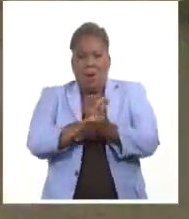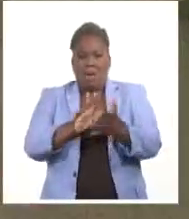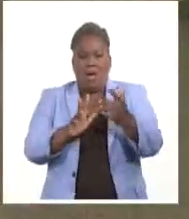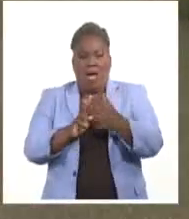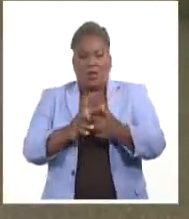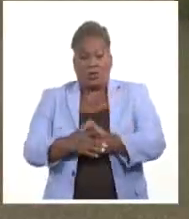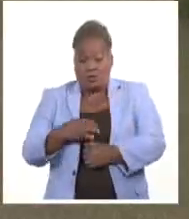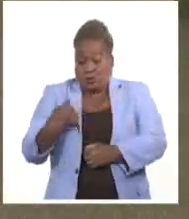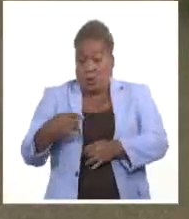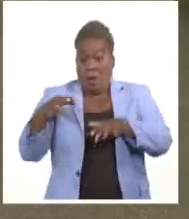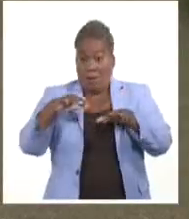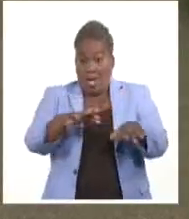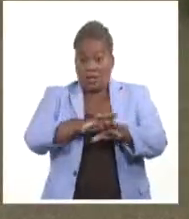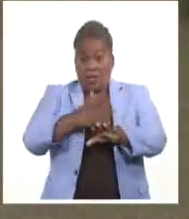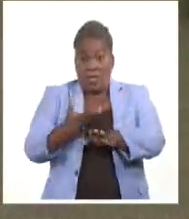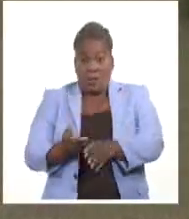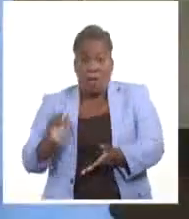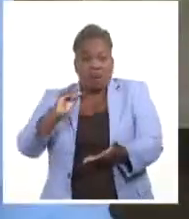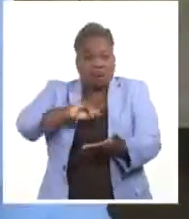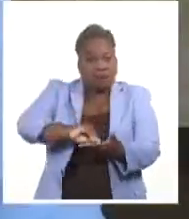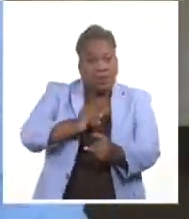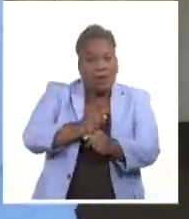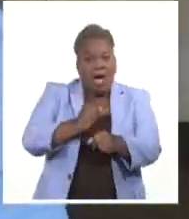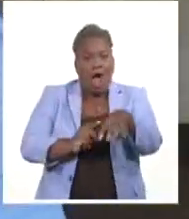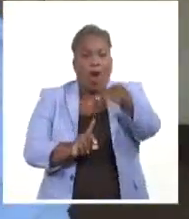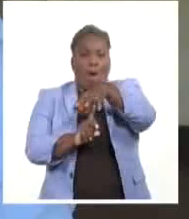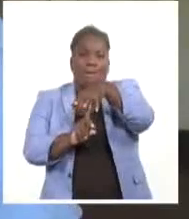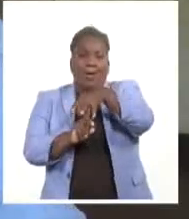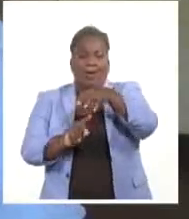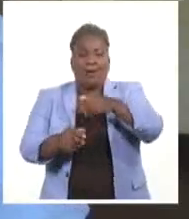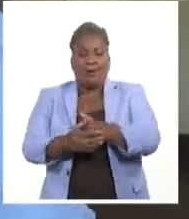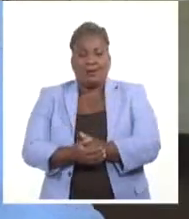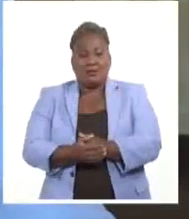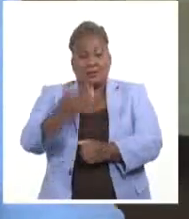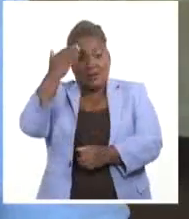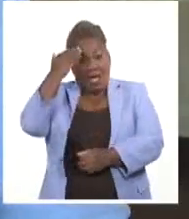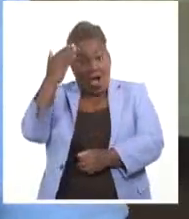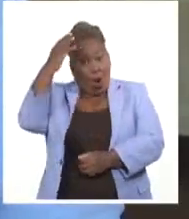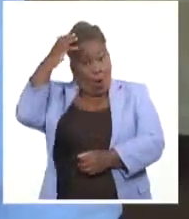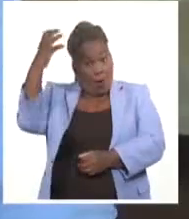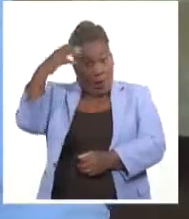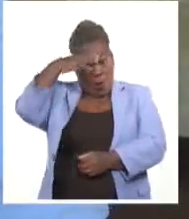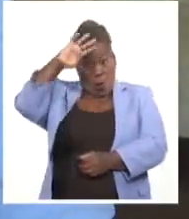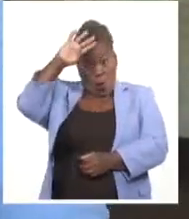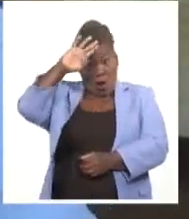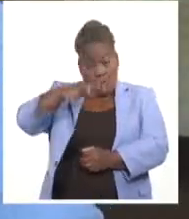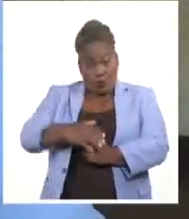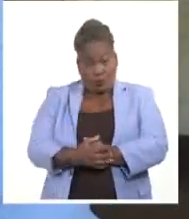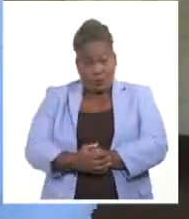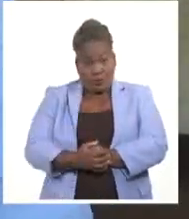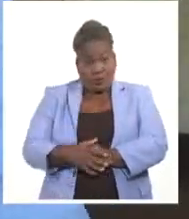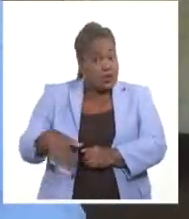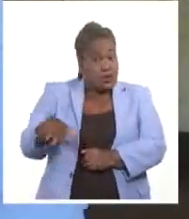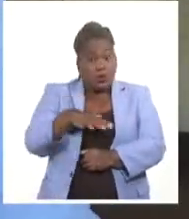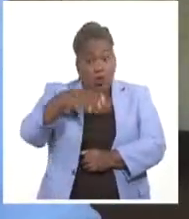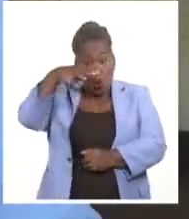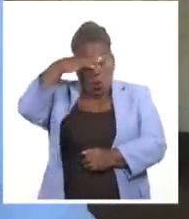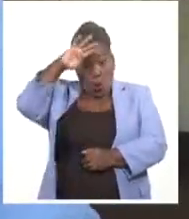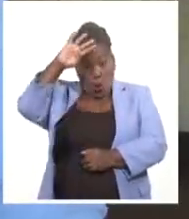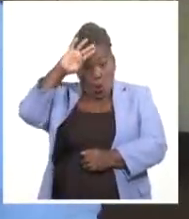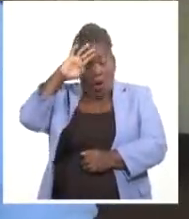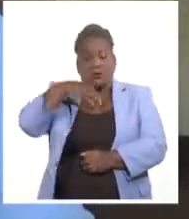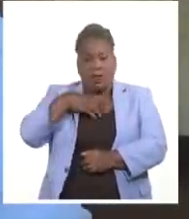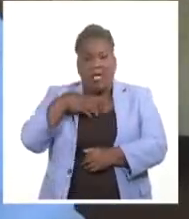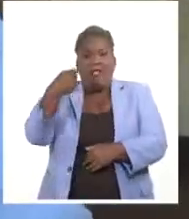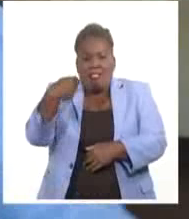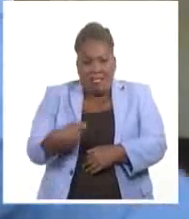la plaza y después nos incorporamos aquí a trabajar. En agradecimiento al Estado cubano, que como mínimo, que todo cubano tiene derecho a un empleo digno,